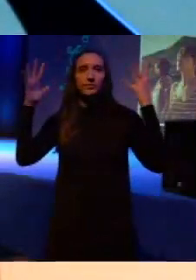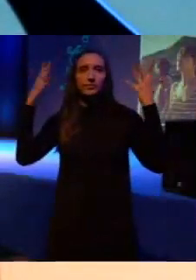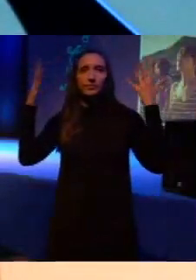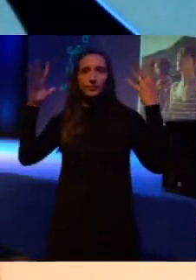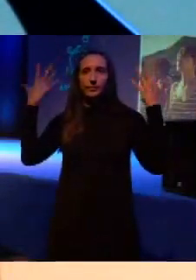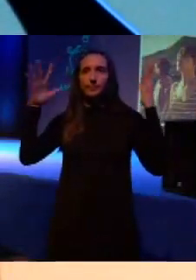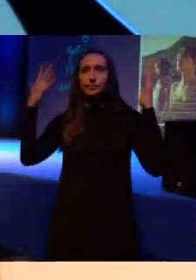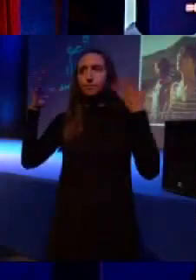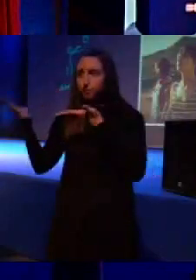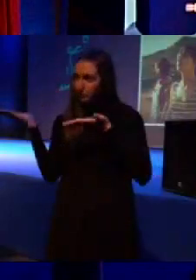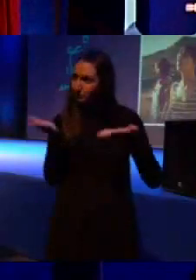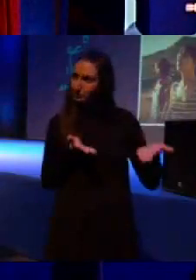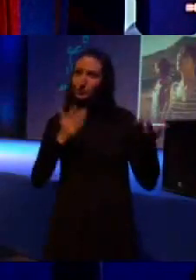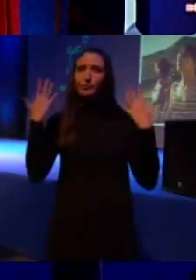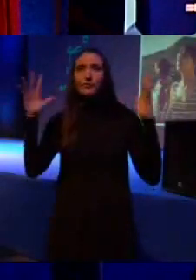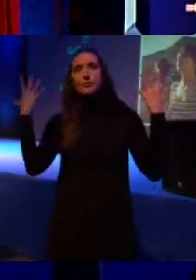Adelante.